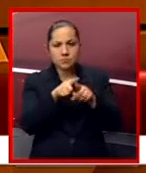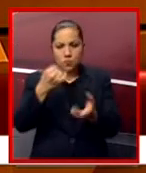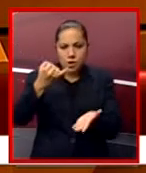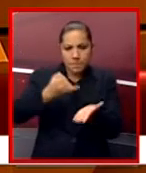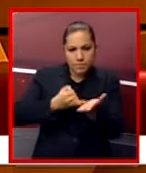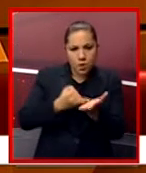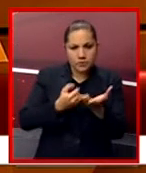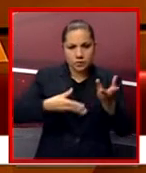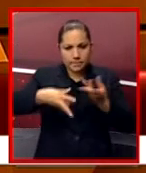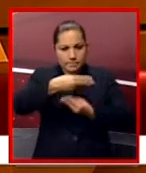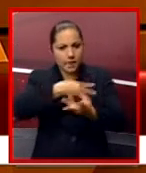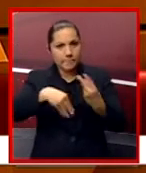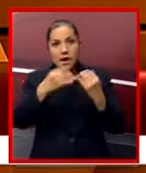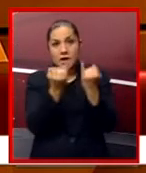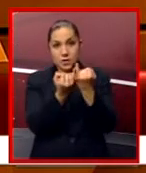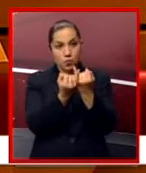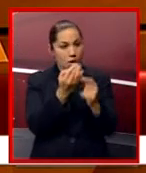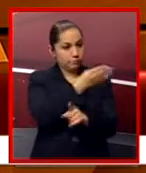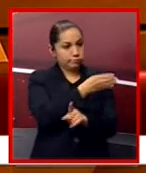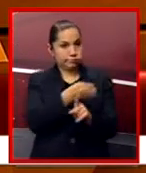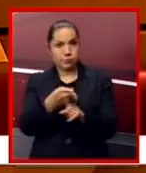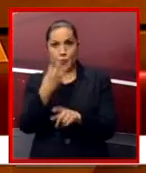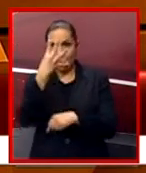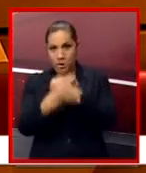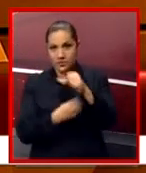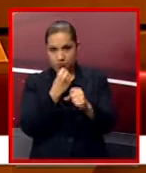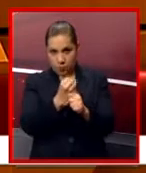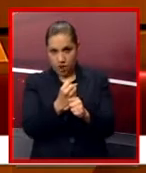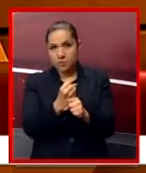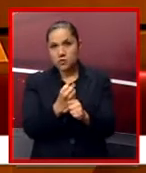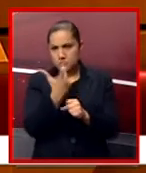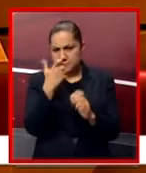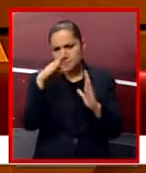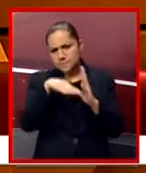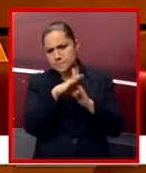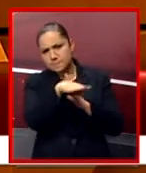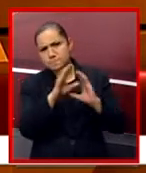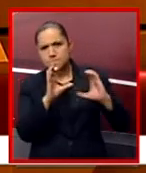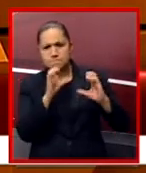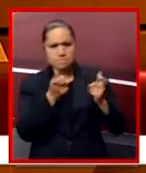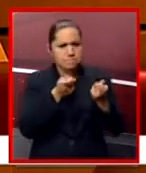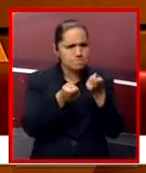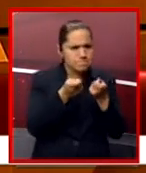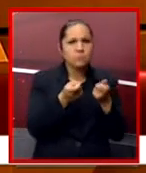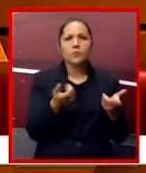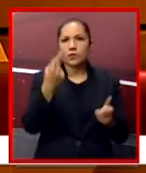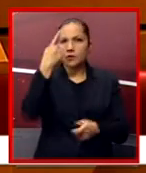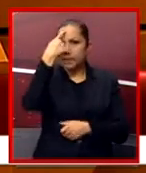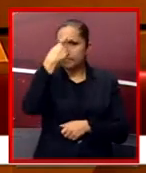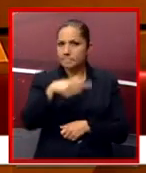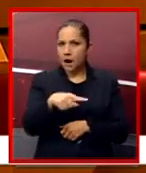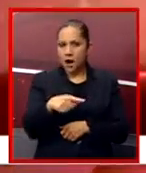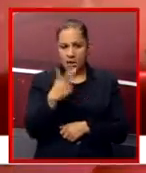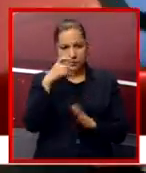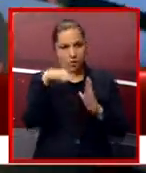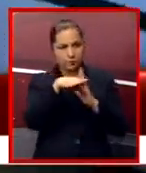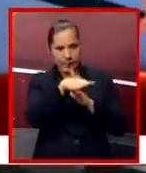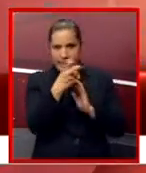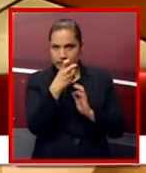de los últimos 4 años, a fin de garantizar la continuidad de la estabilidad lograda.